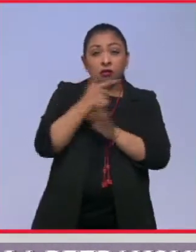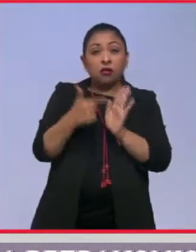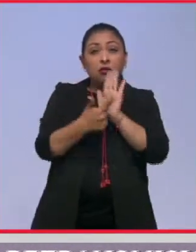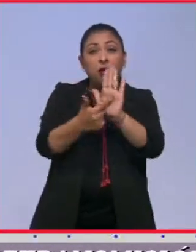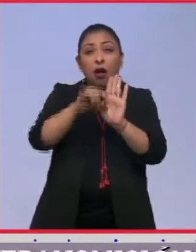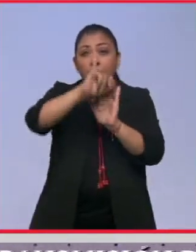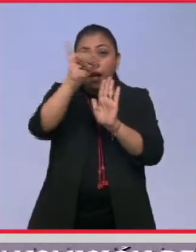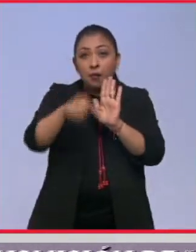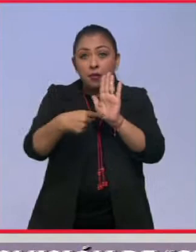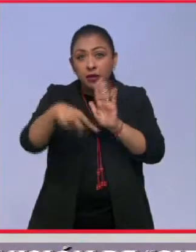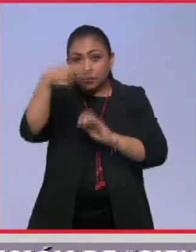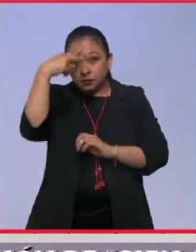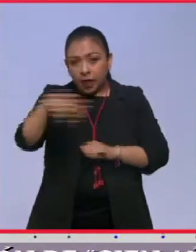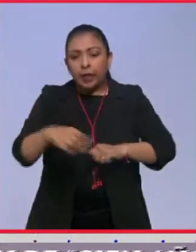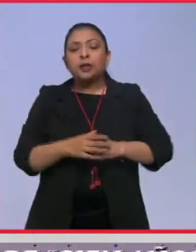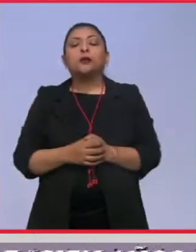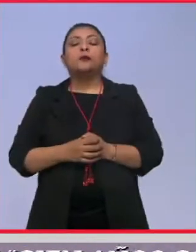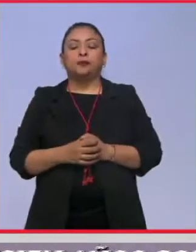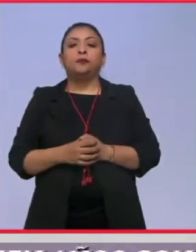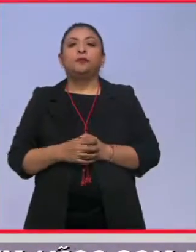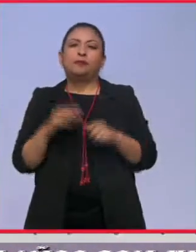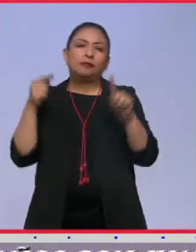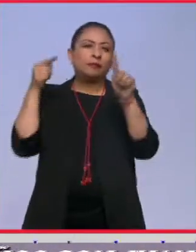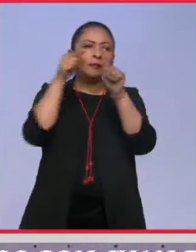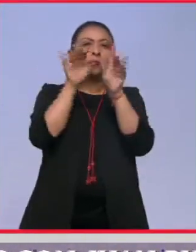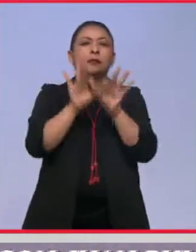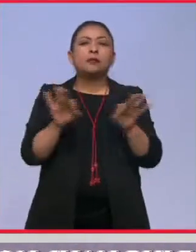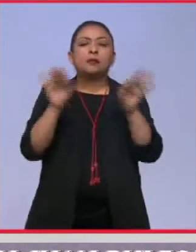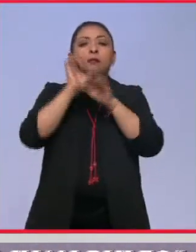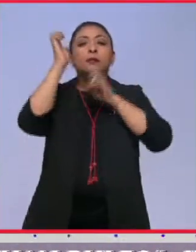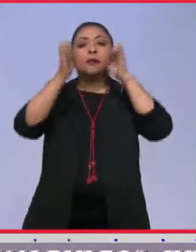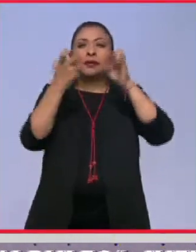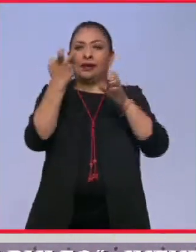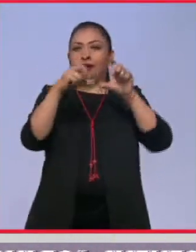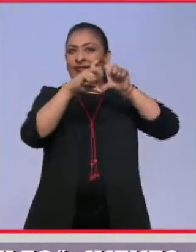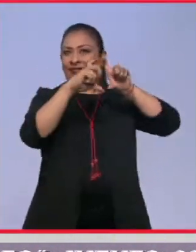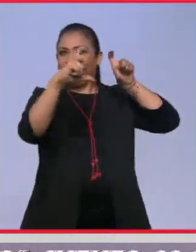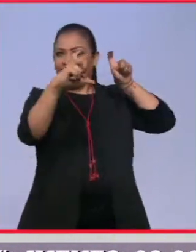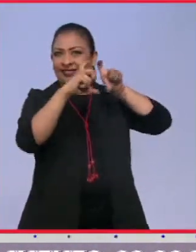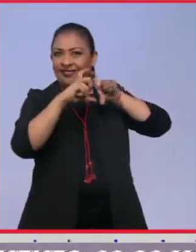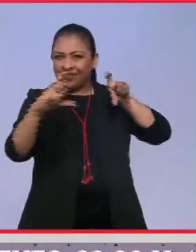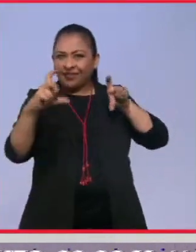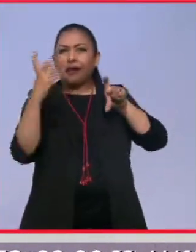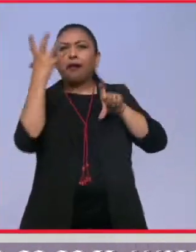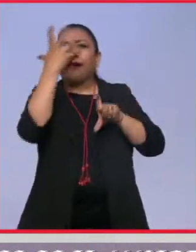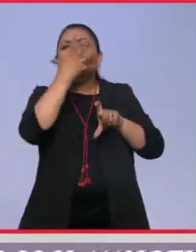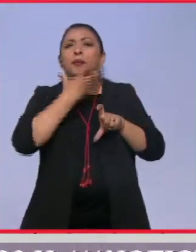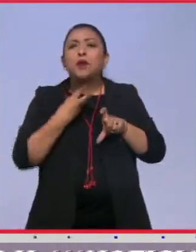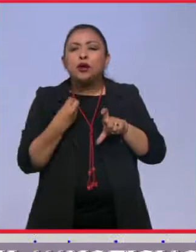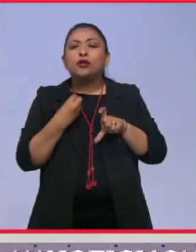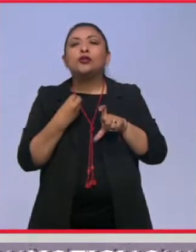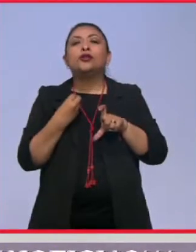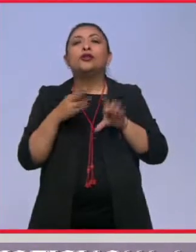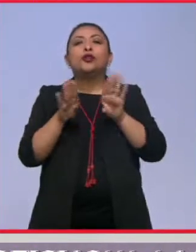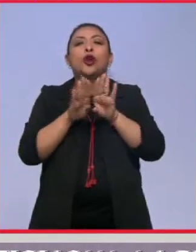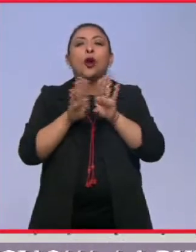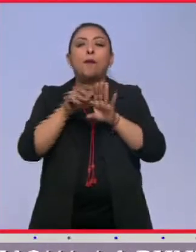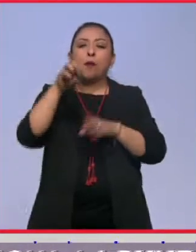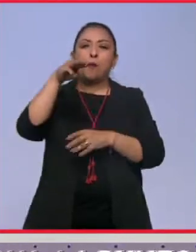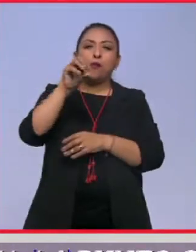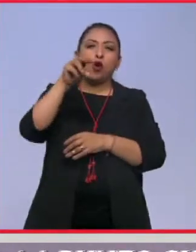México. El núcleo de la exposición es el texto que está en estos hermosísimos